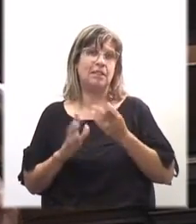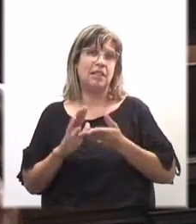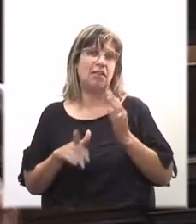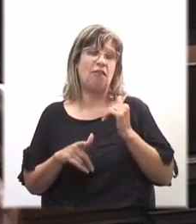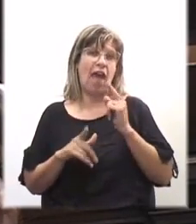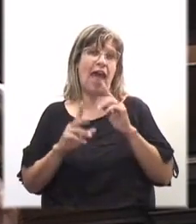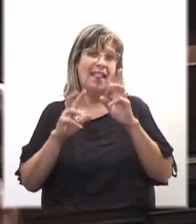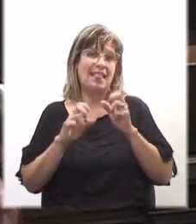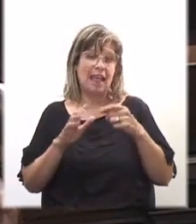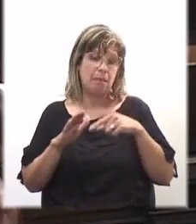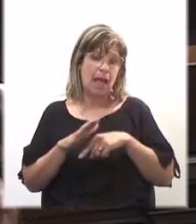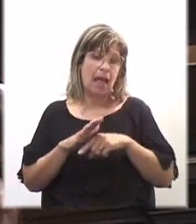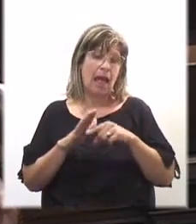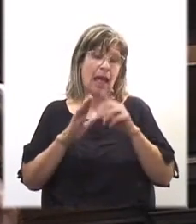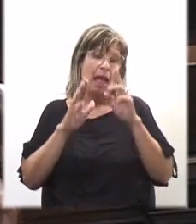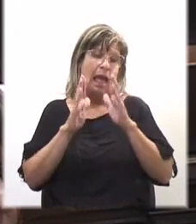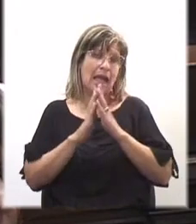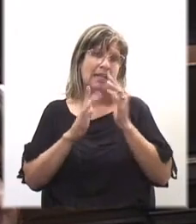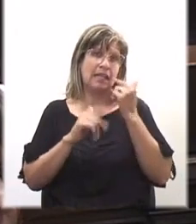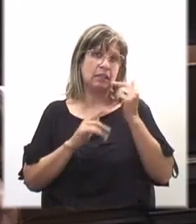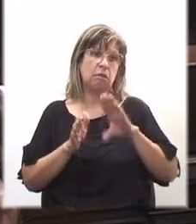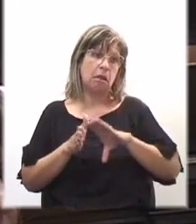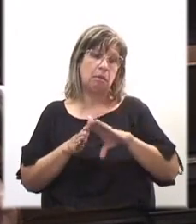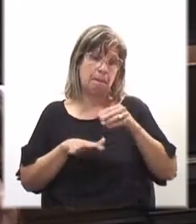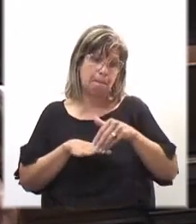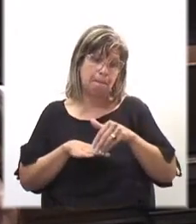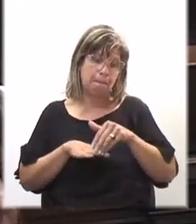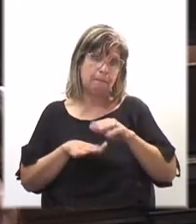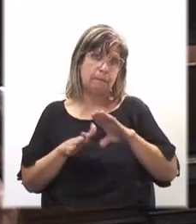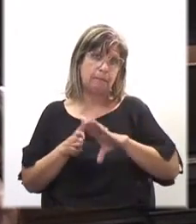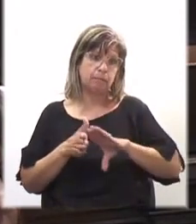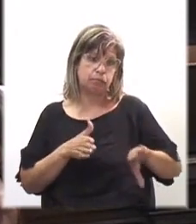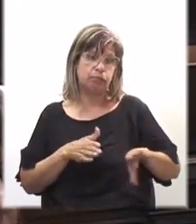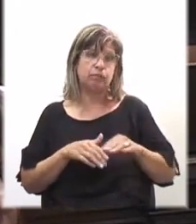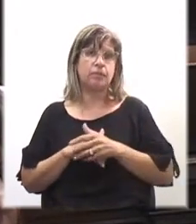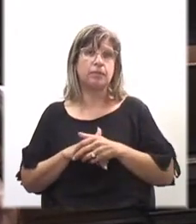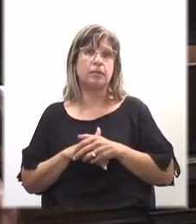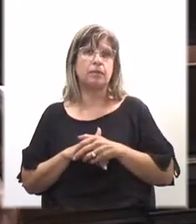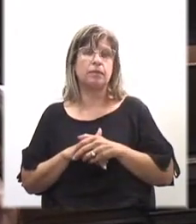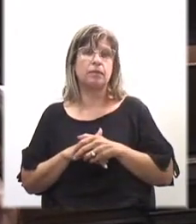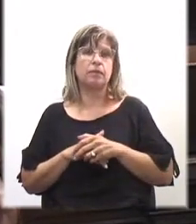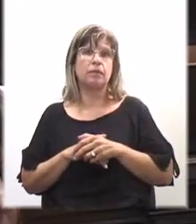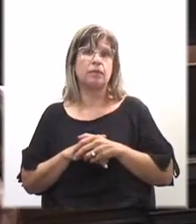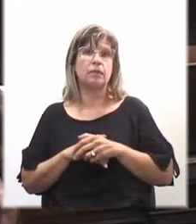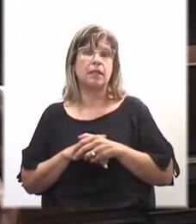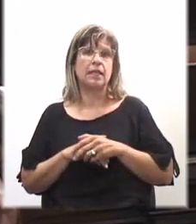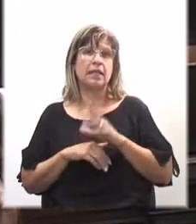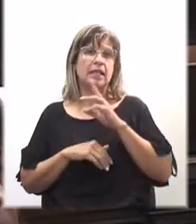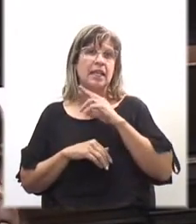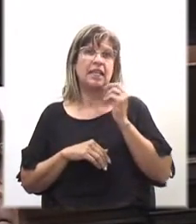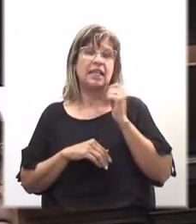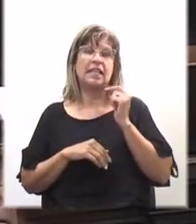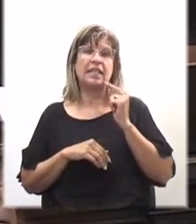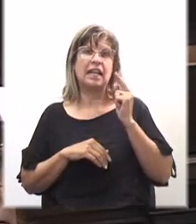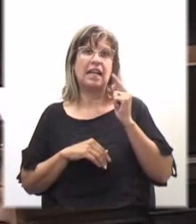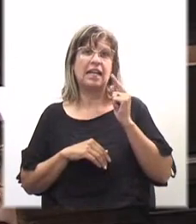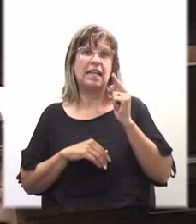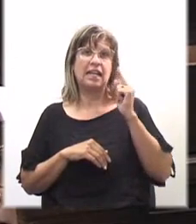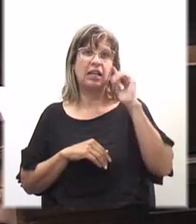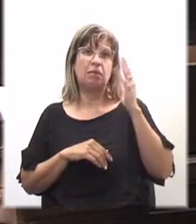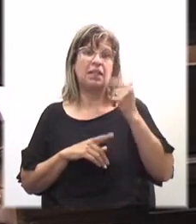sí, que partiendo de la base de los textos religiosos sin juzgarlos, israelíes y palestinos vienen a ser